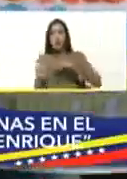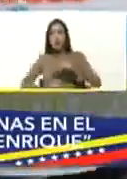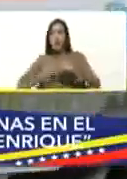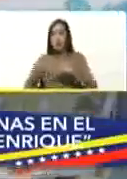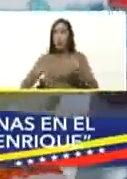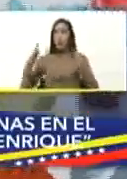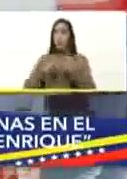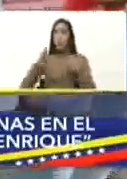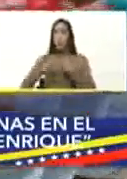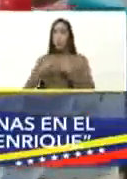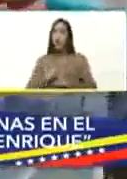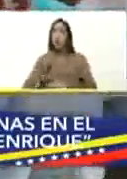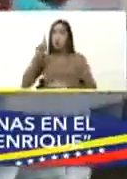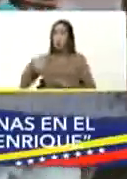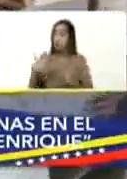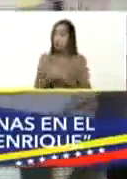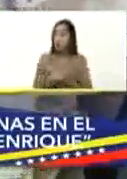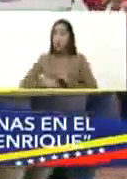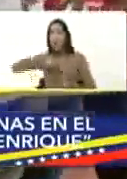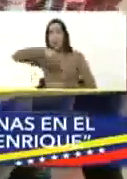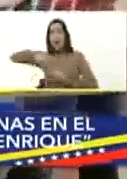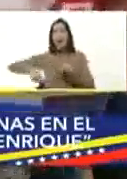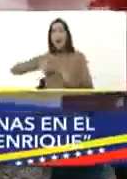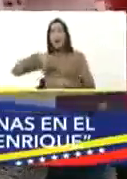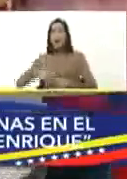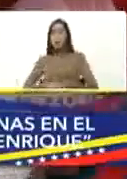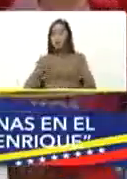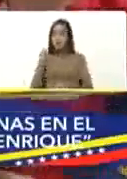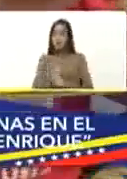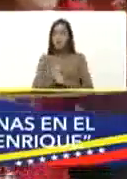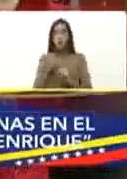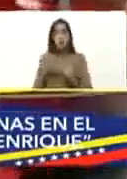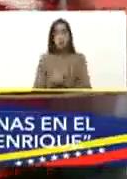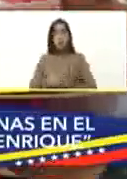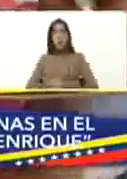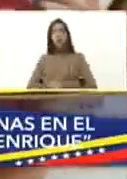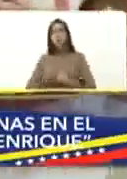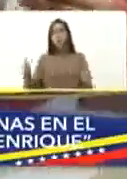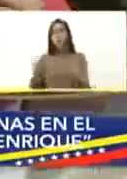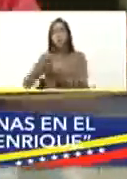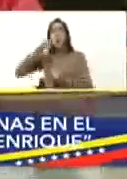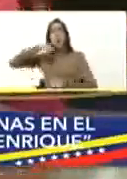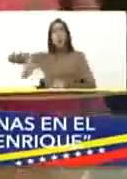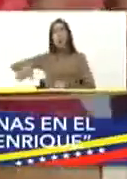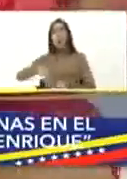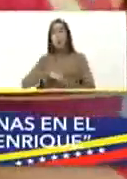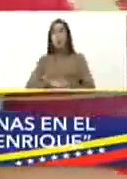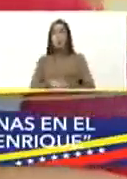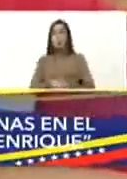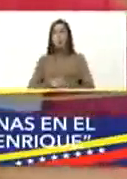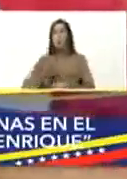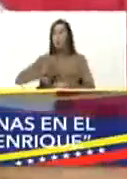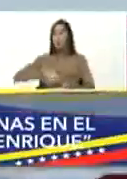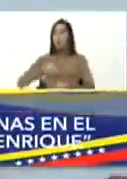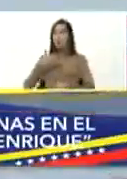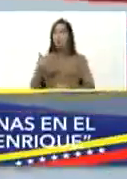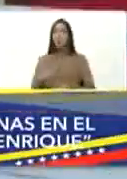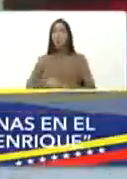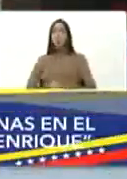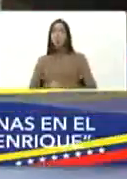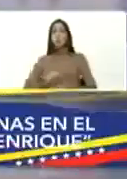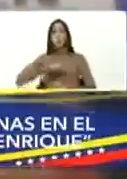llevó entonces desde la revolución a trabajar de la mano con el poder popular para poder entonces nosotros